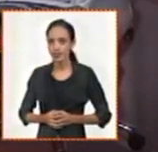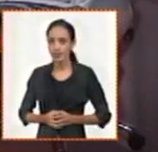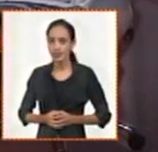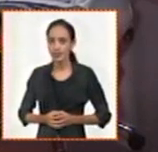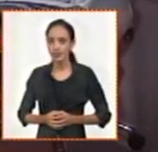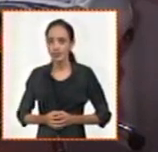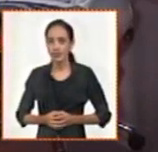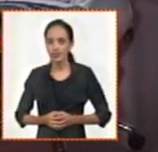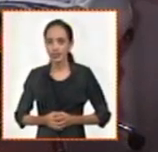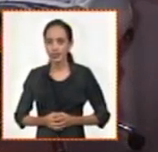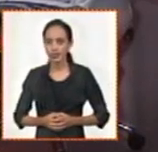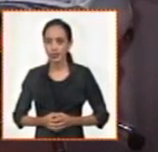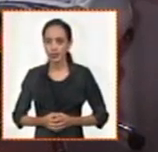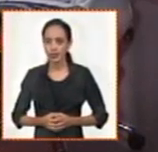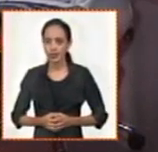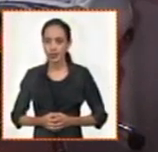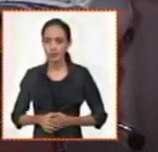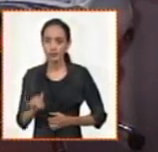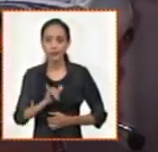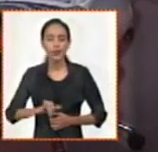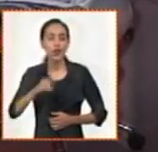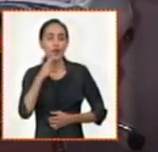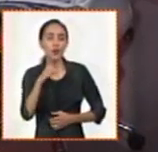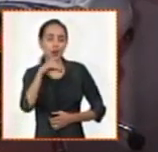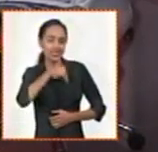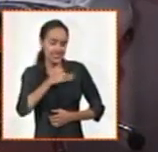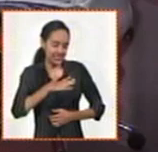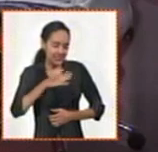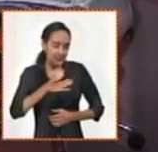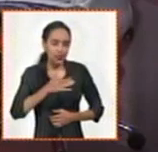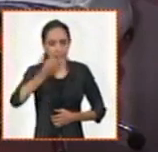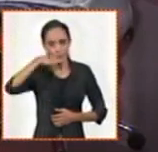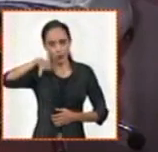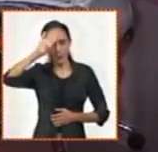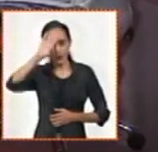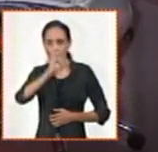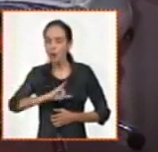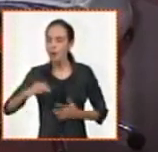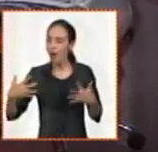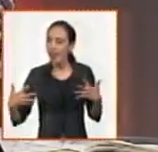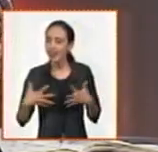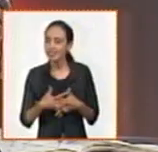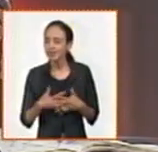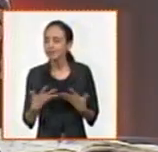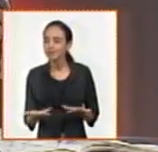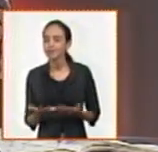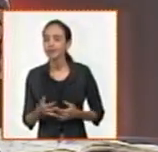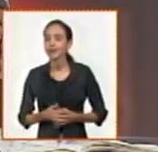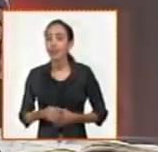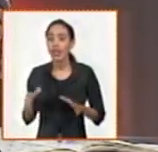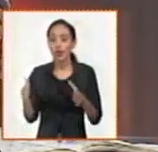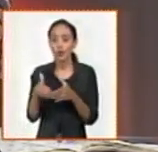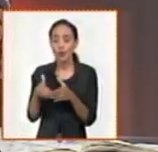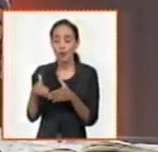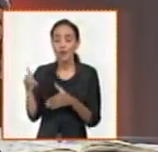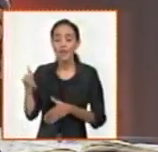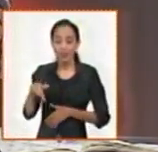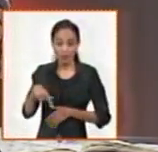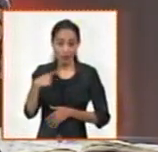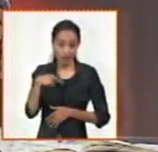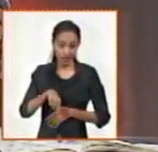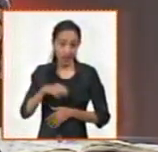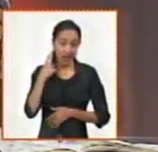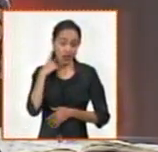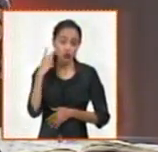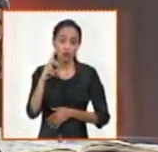además de sentimentalmente cercano como te es a ti, es útil para El grupo que estuvo aquí en